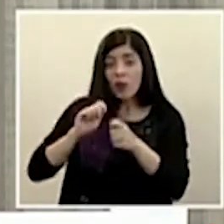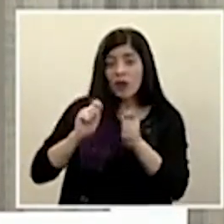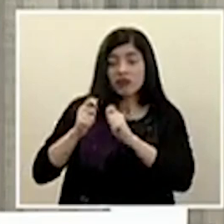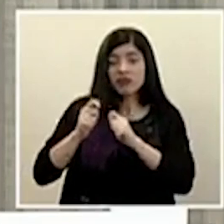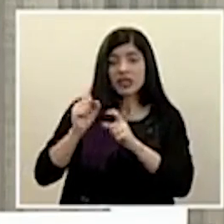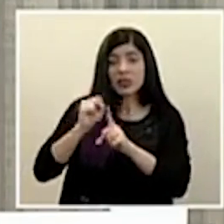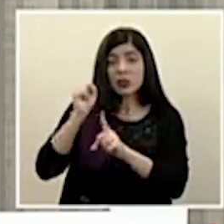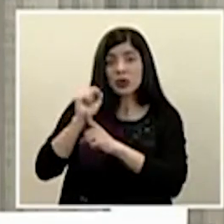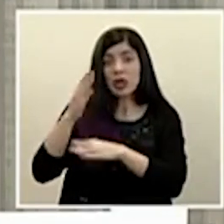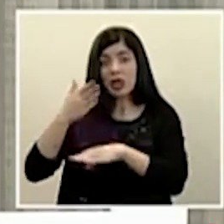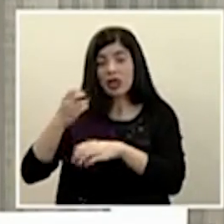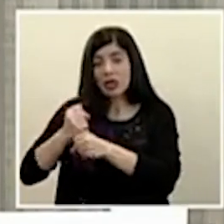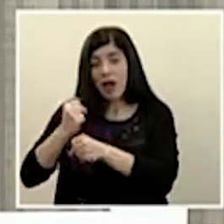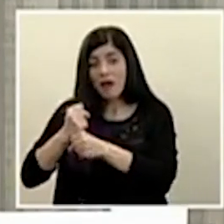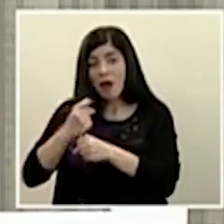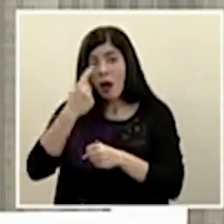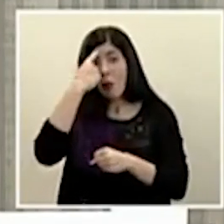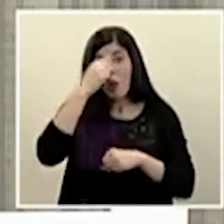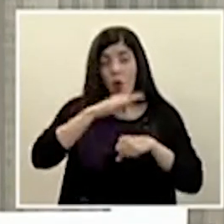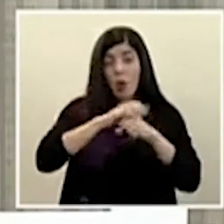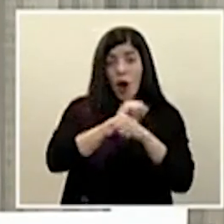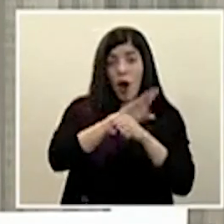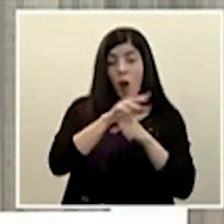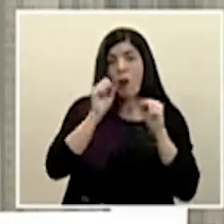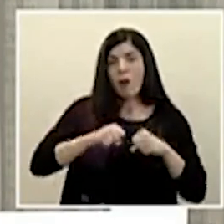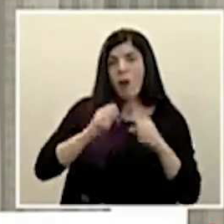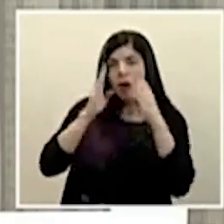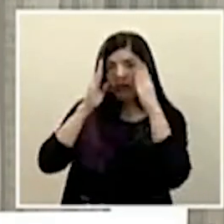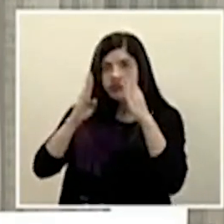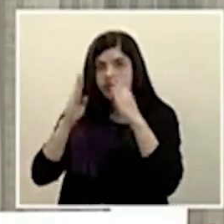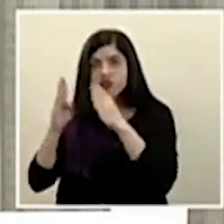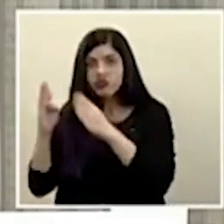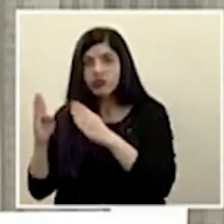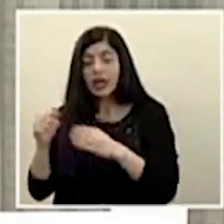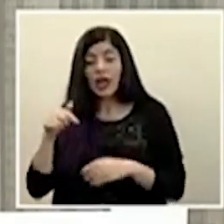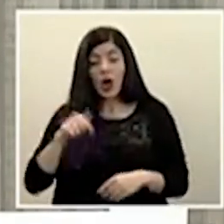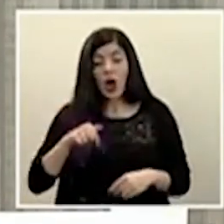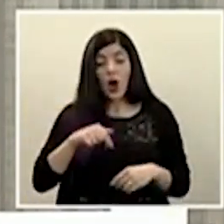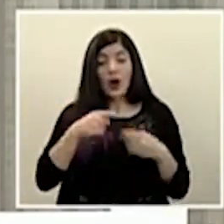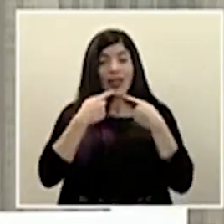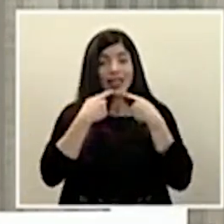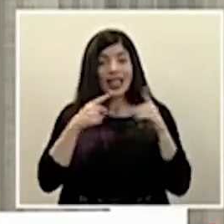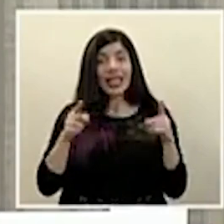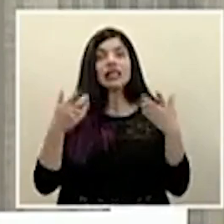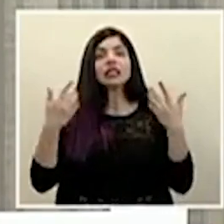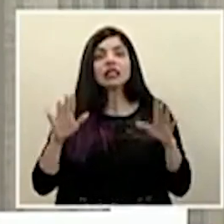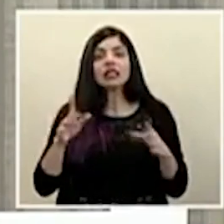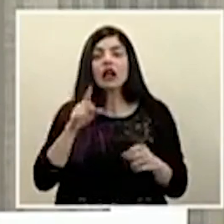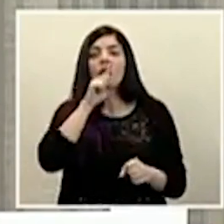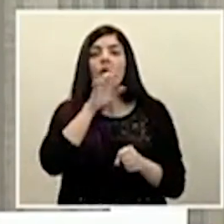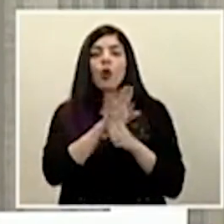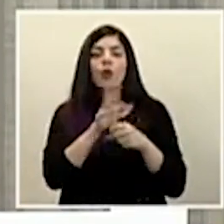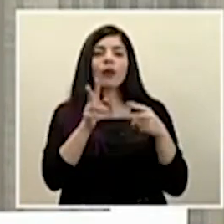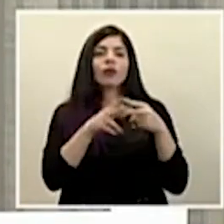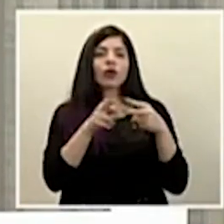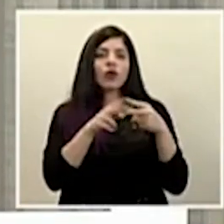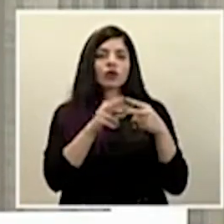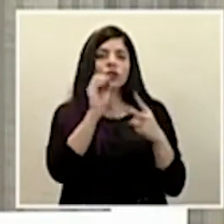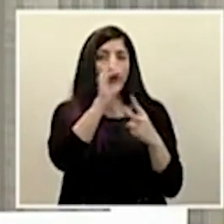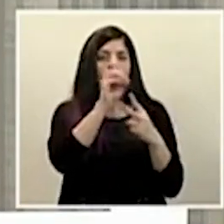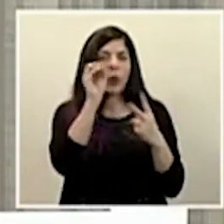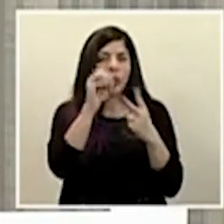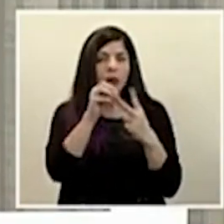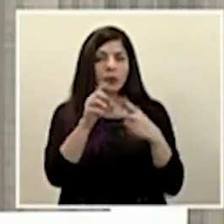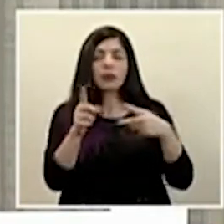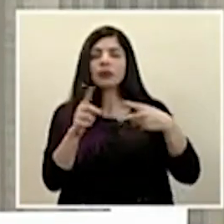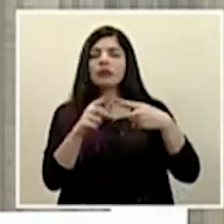situación laboral a raíz de la emergencia COVID-19. Y hoy con este decreto estamos cumpliendo 2 objetivos. El primero de